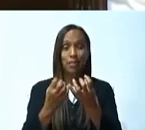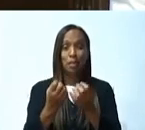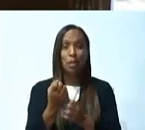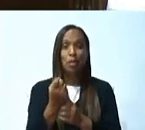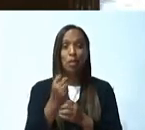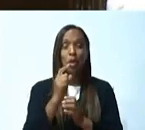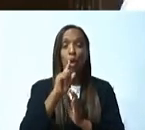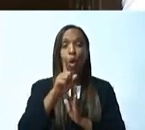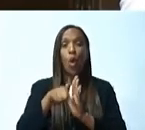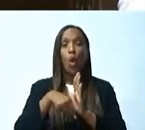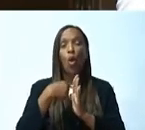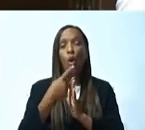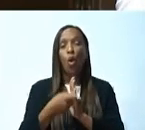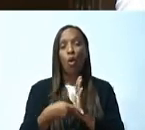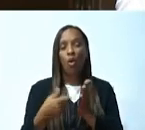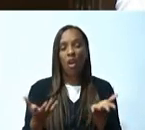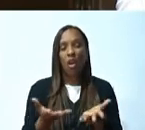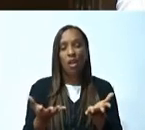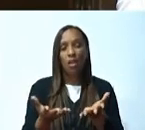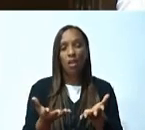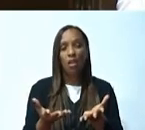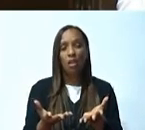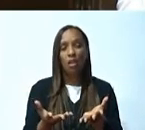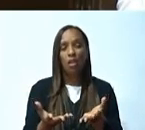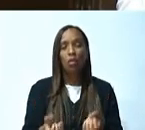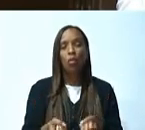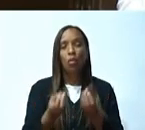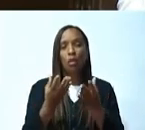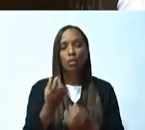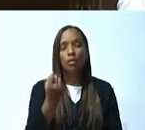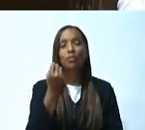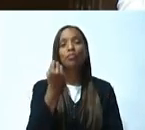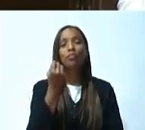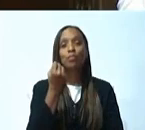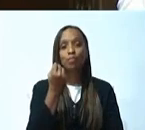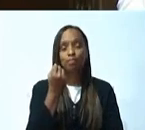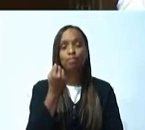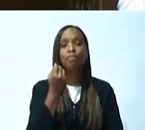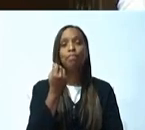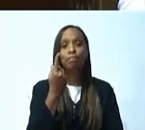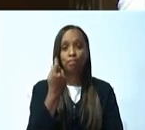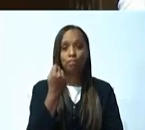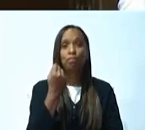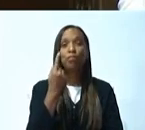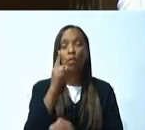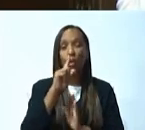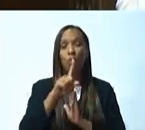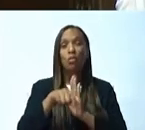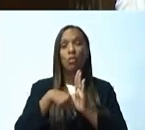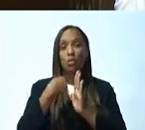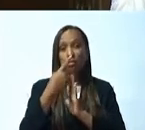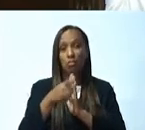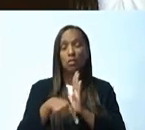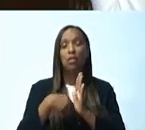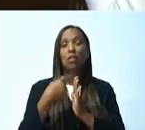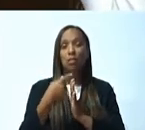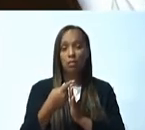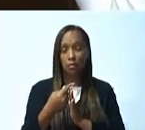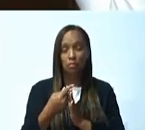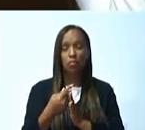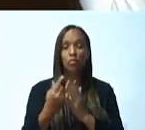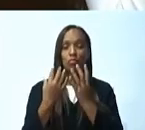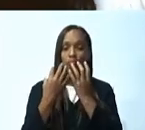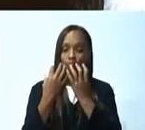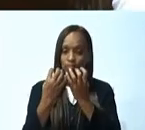ejecutivo la iniciativa se ha mantenido como la manzana de la discordia entre los diferentes sectores que fue aprobada con